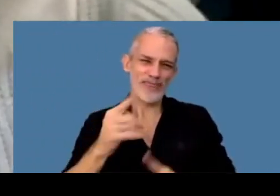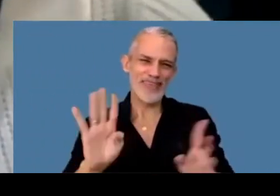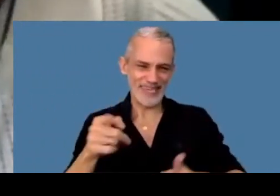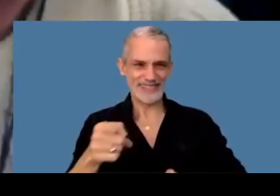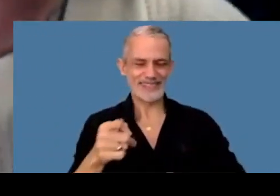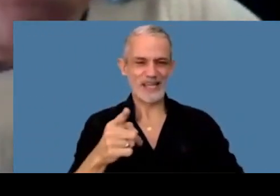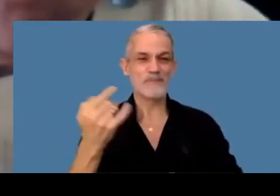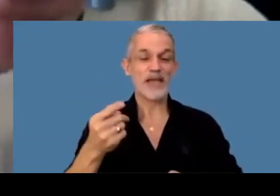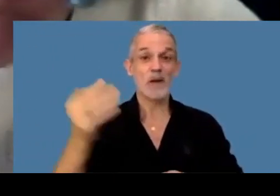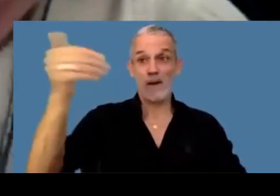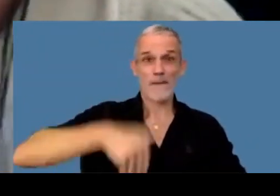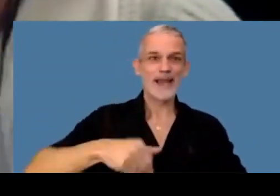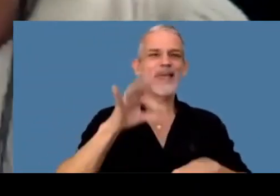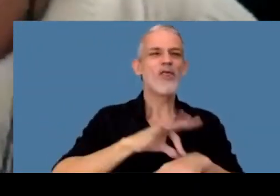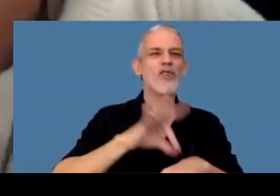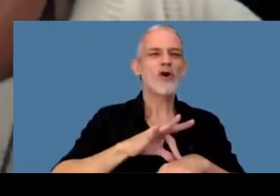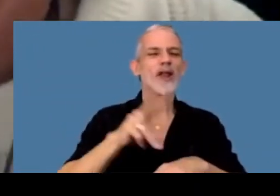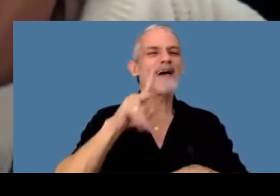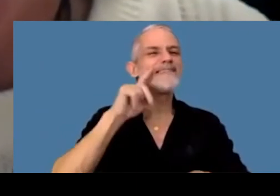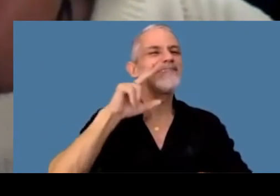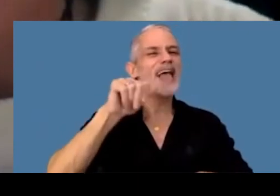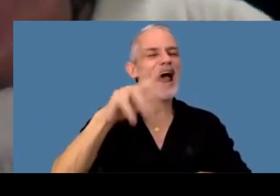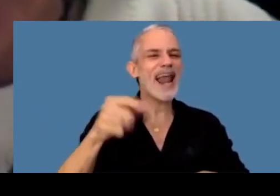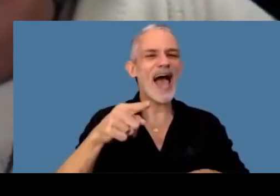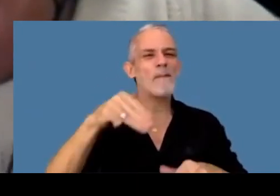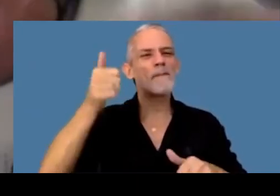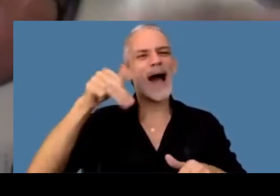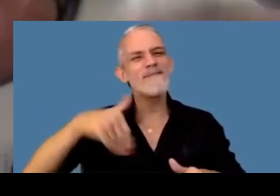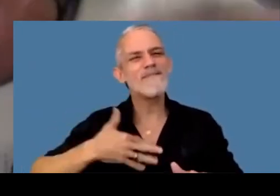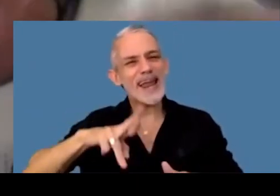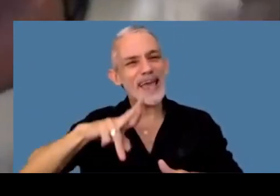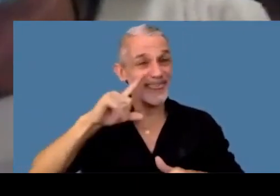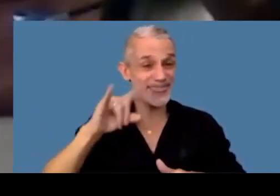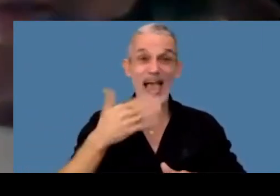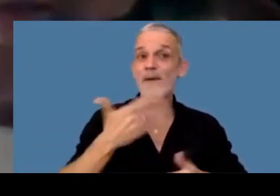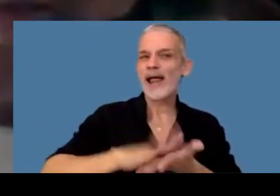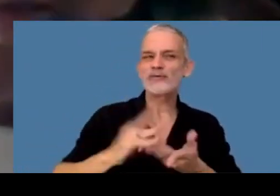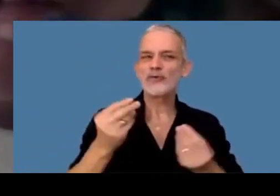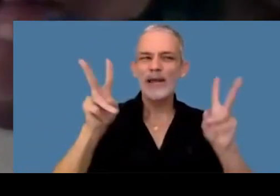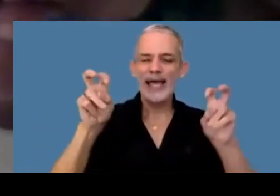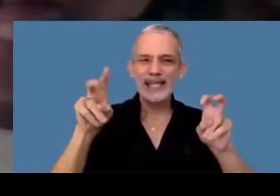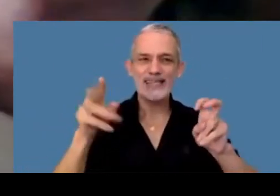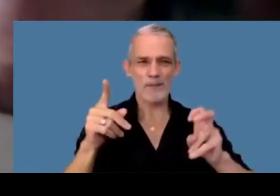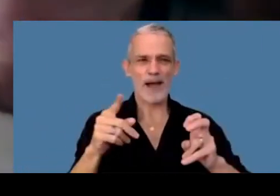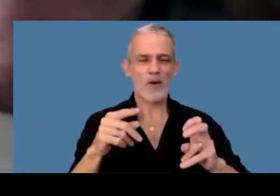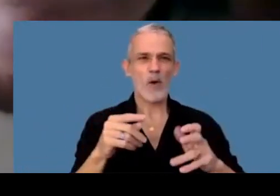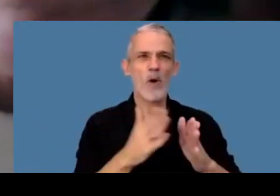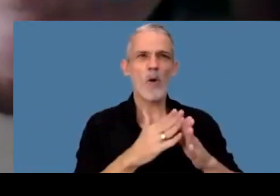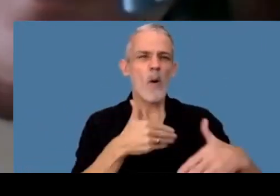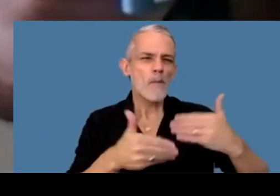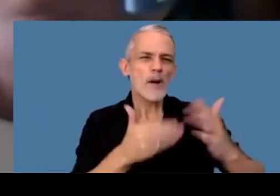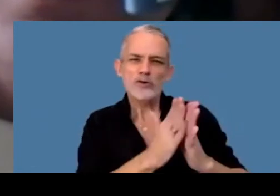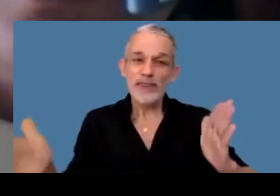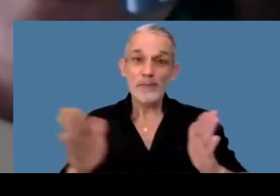a venir la doctora Viviana Patricia Manfredi para ahora hablar sobre el procedimiento de la negociación